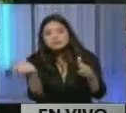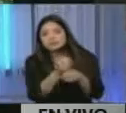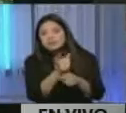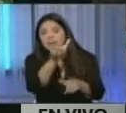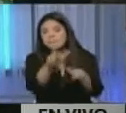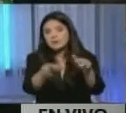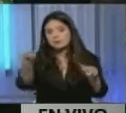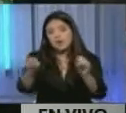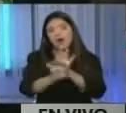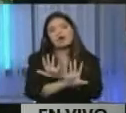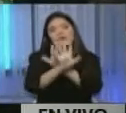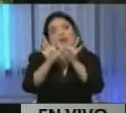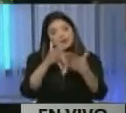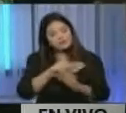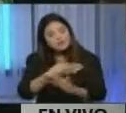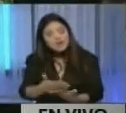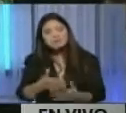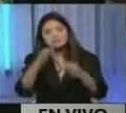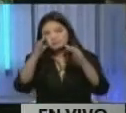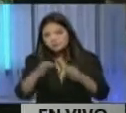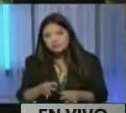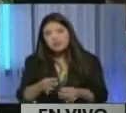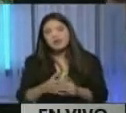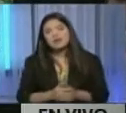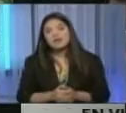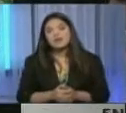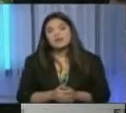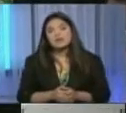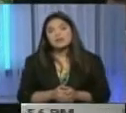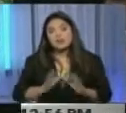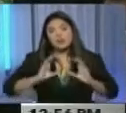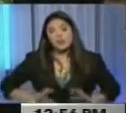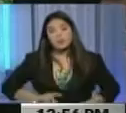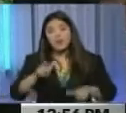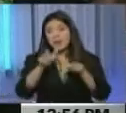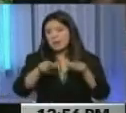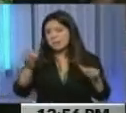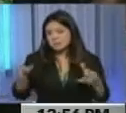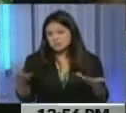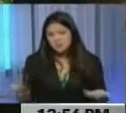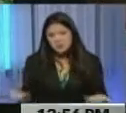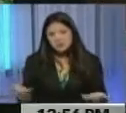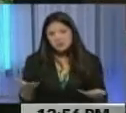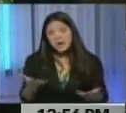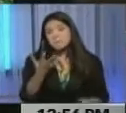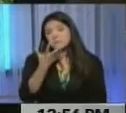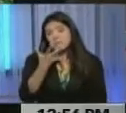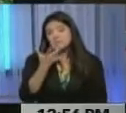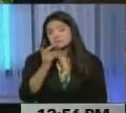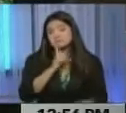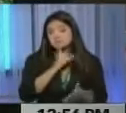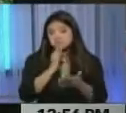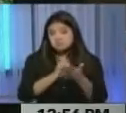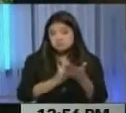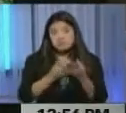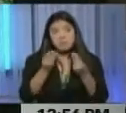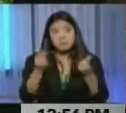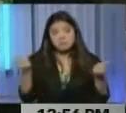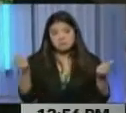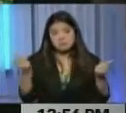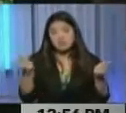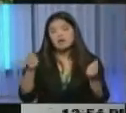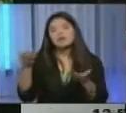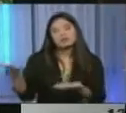identificación y por supuesto de entrega digna de los restos de las personas que se encontraran registradas como